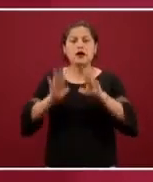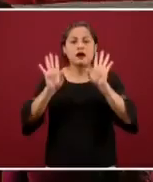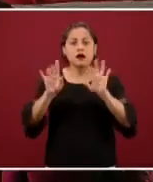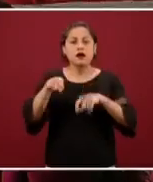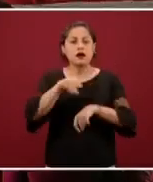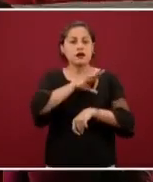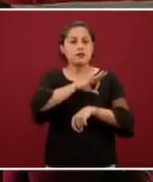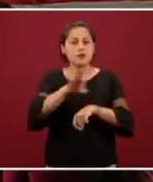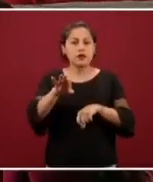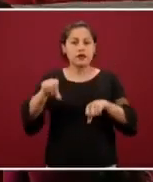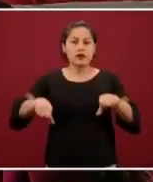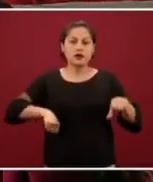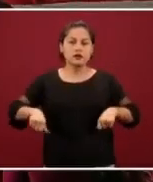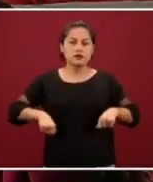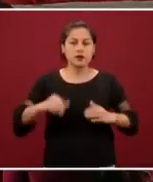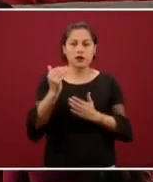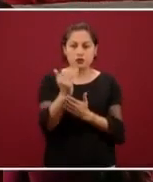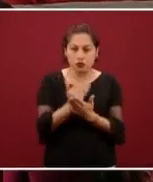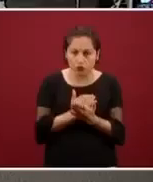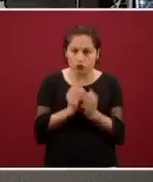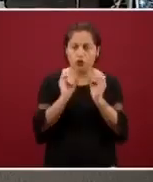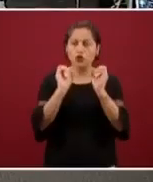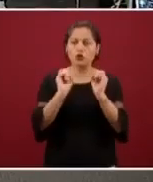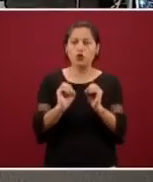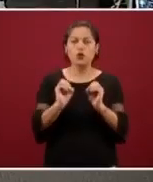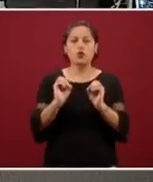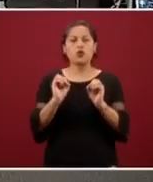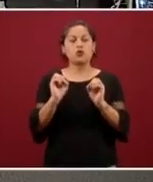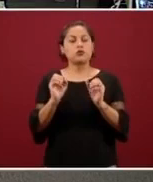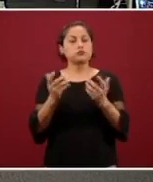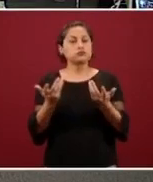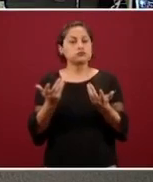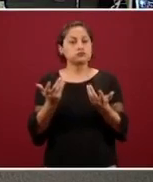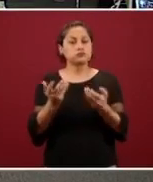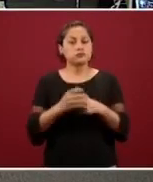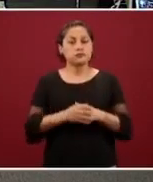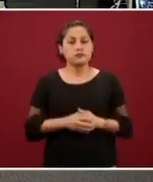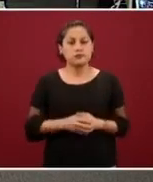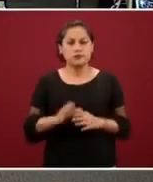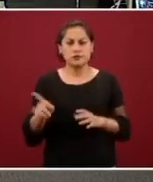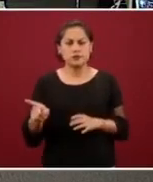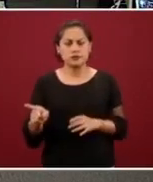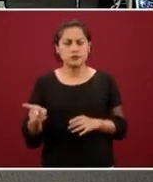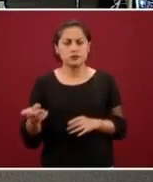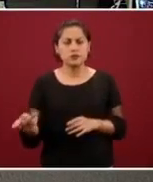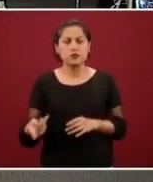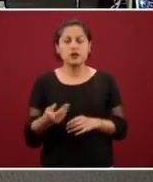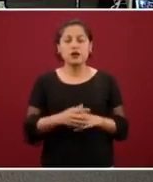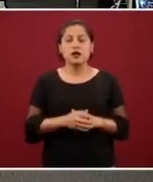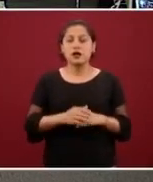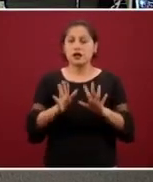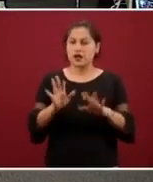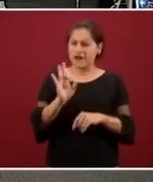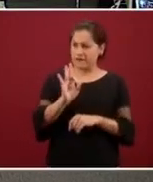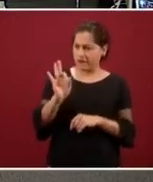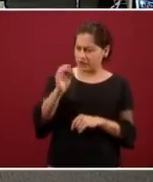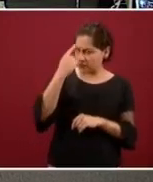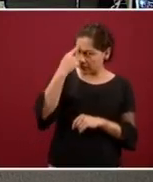esta epidemia. ¿El panorama les puede dar una fecha? Una fecha para iniciar estos…